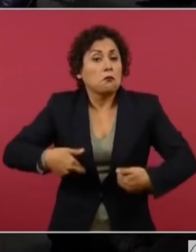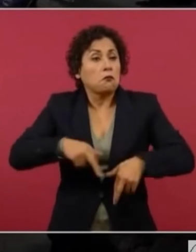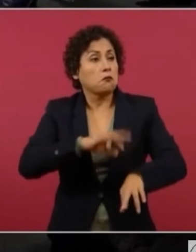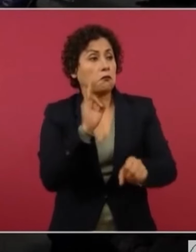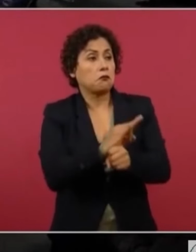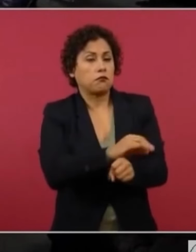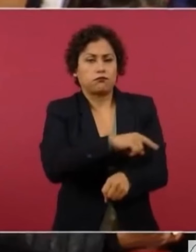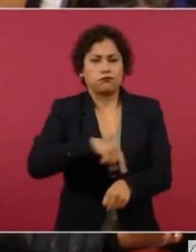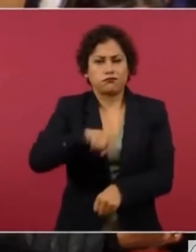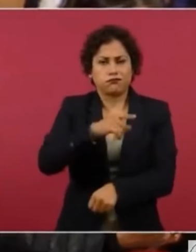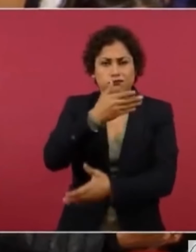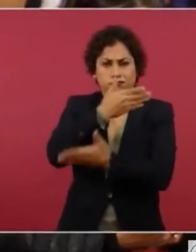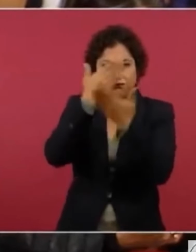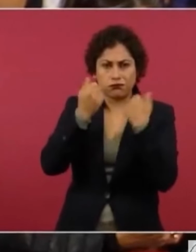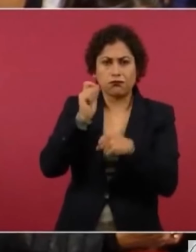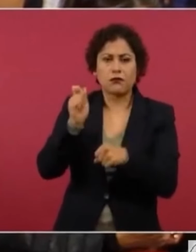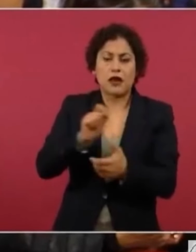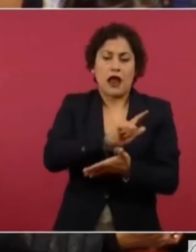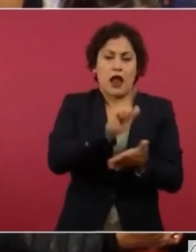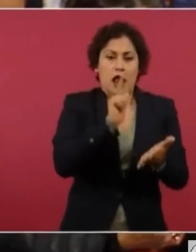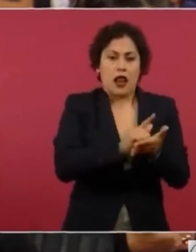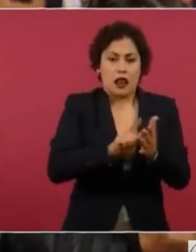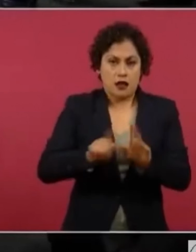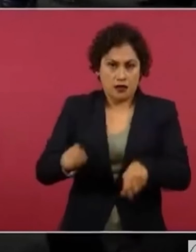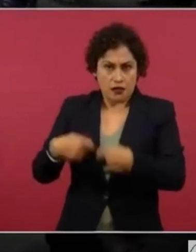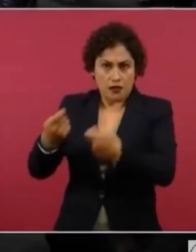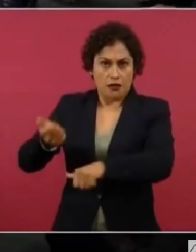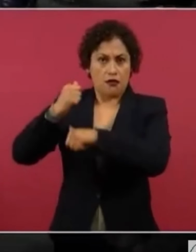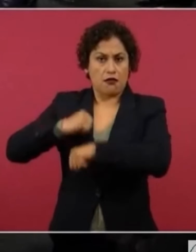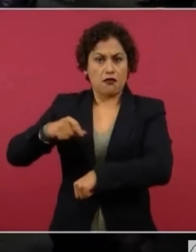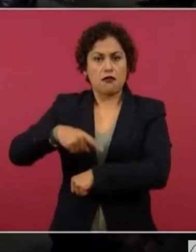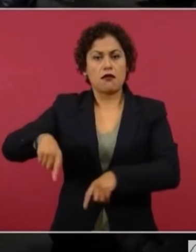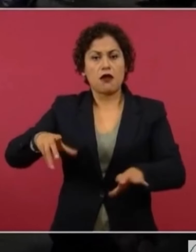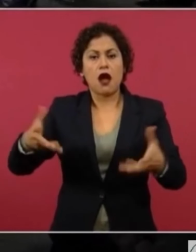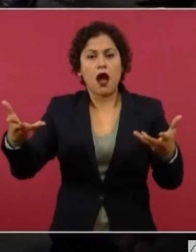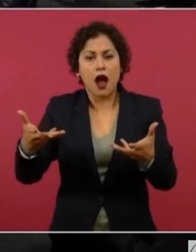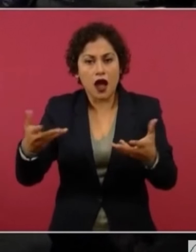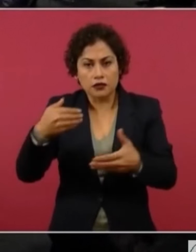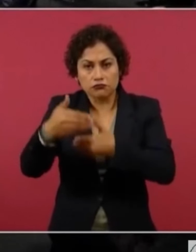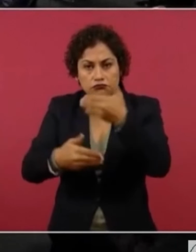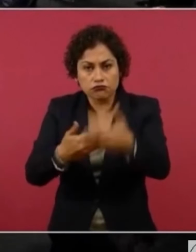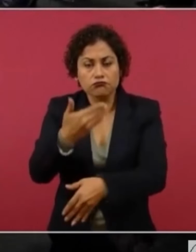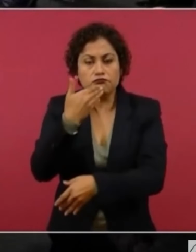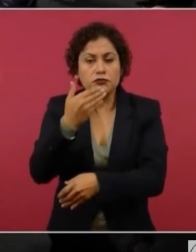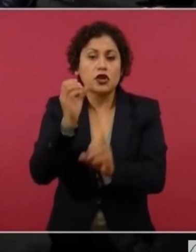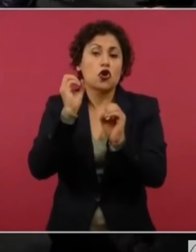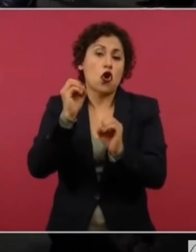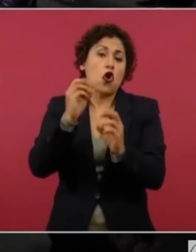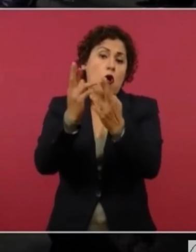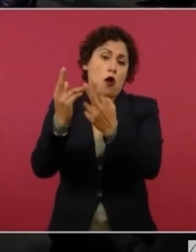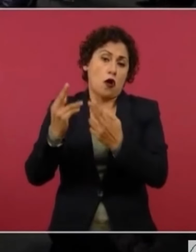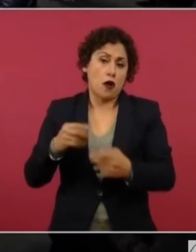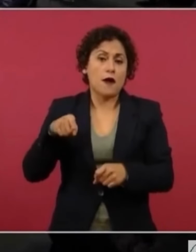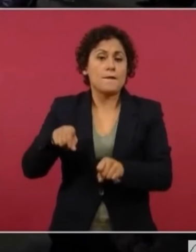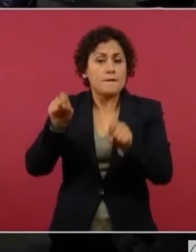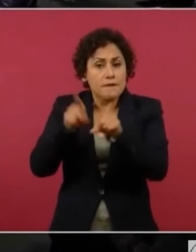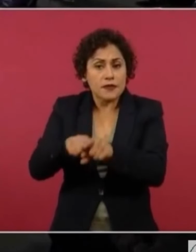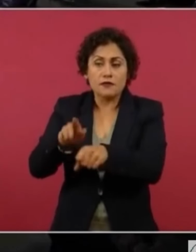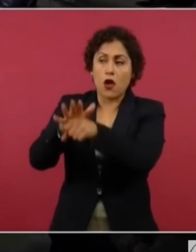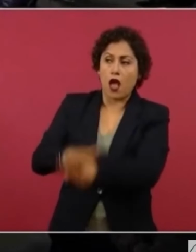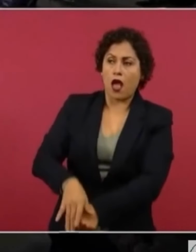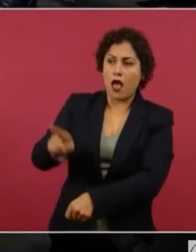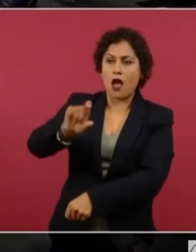que por ley cuentan con importantes facultades que sirven para construir o destruir, incluso para presionar a autoridades a cambio de